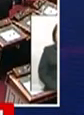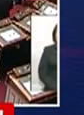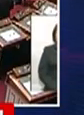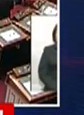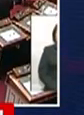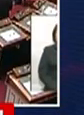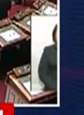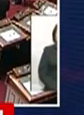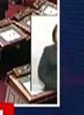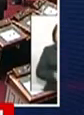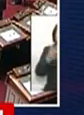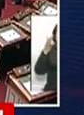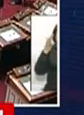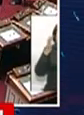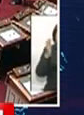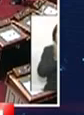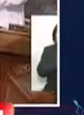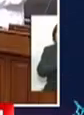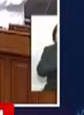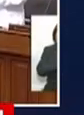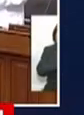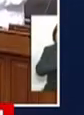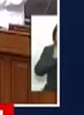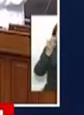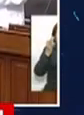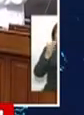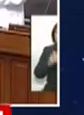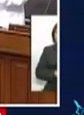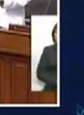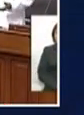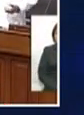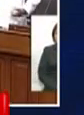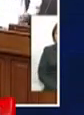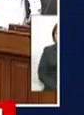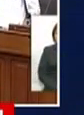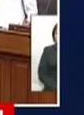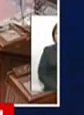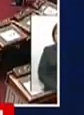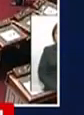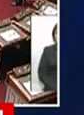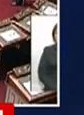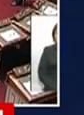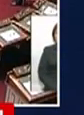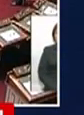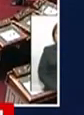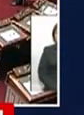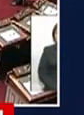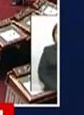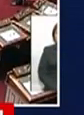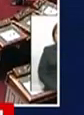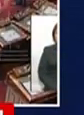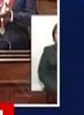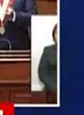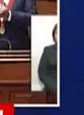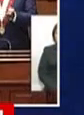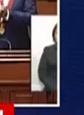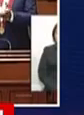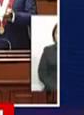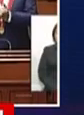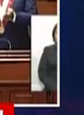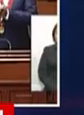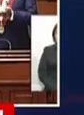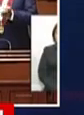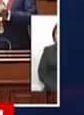elija al jefe de su gabinete, porque de acuerdo con la Constitución, solamente eligiendo él al